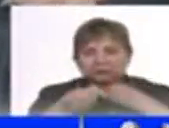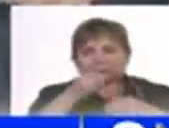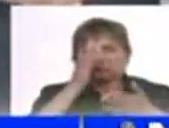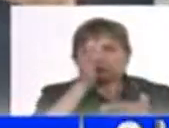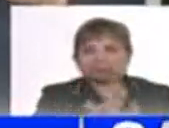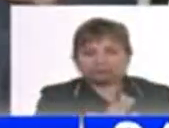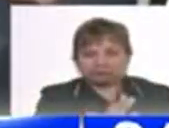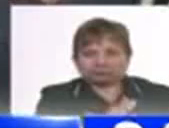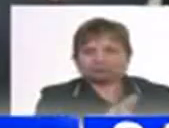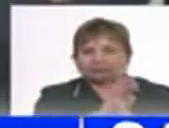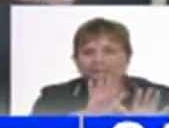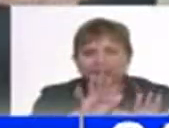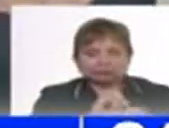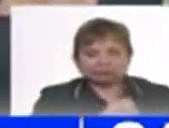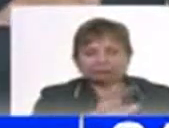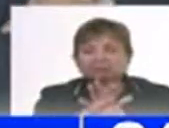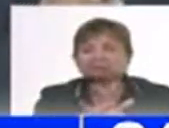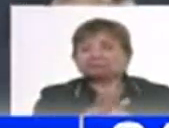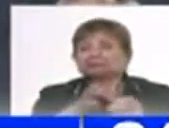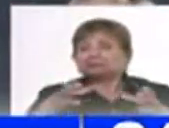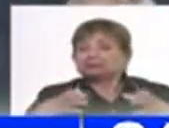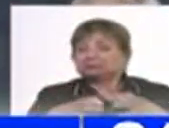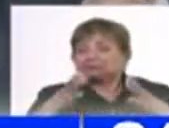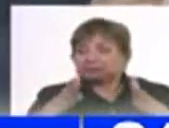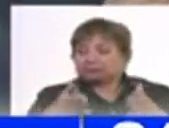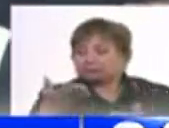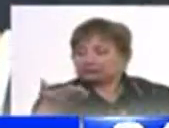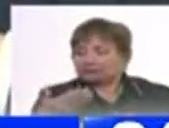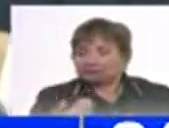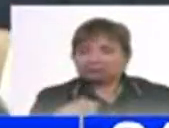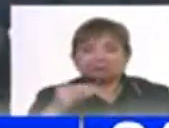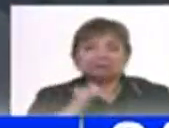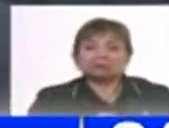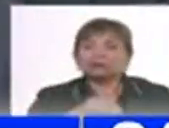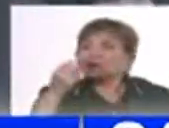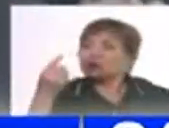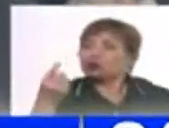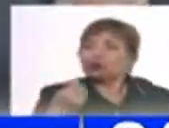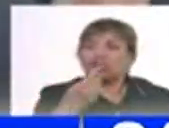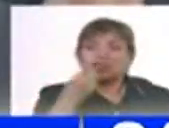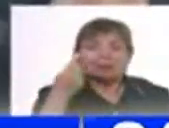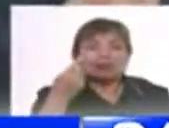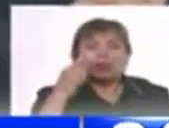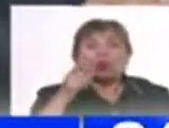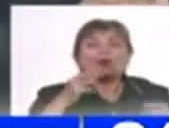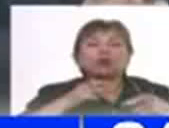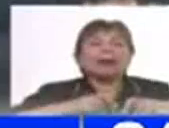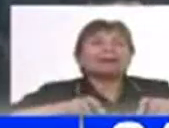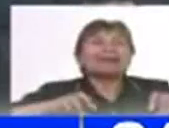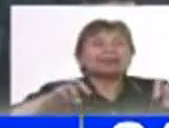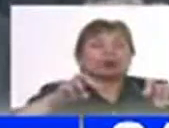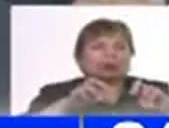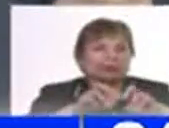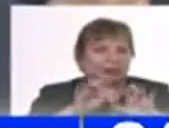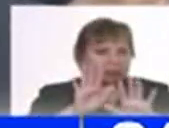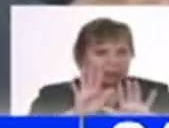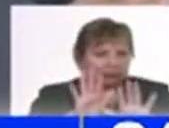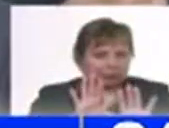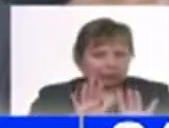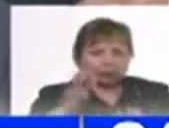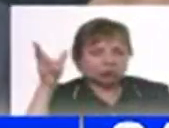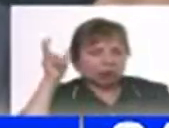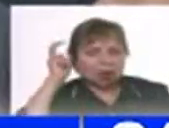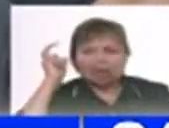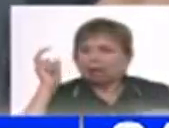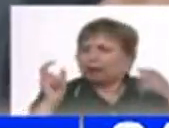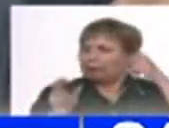detuvo por la pandemia. Los congresistas reciben ese buffet solamente cuando toca pleno, solamente. He escuchado de